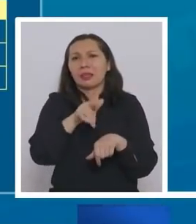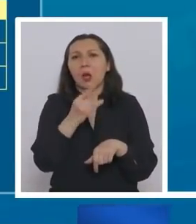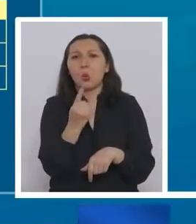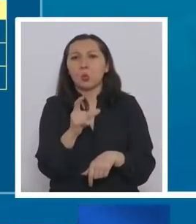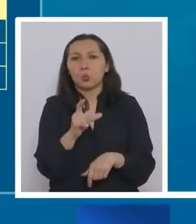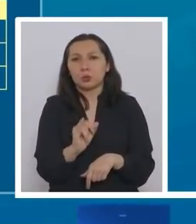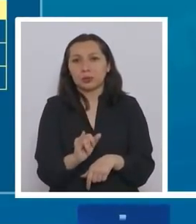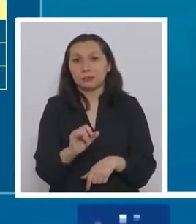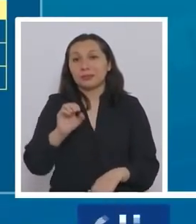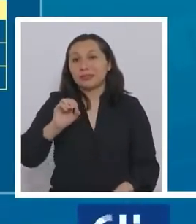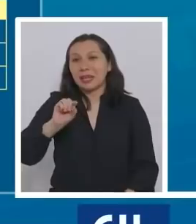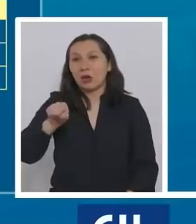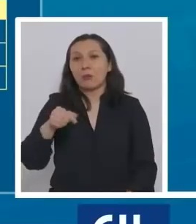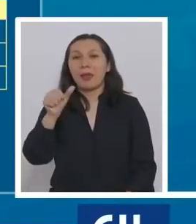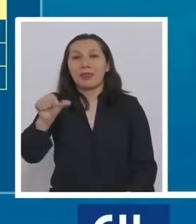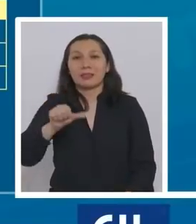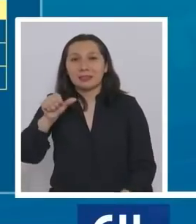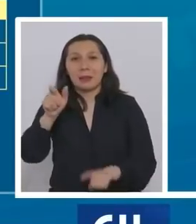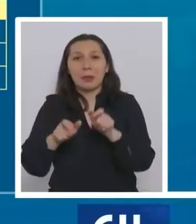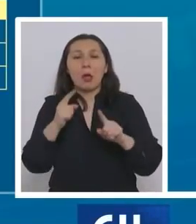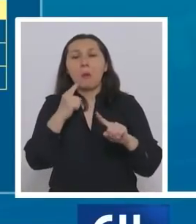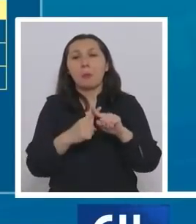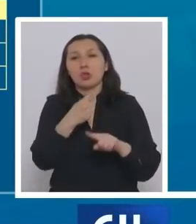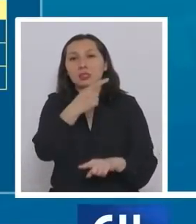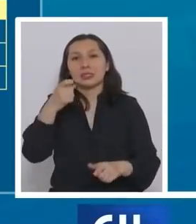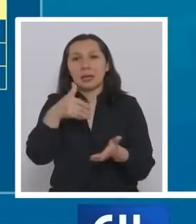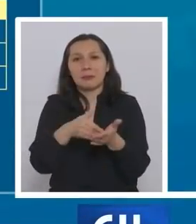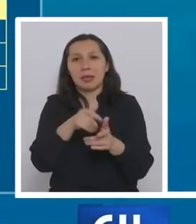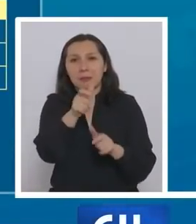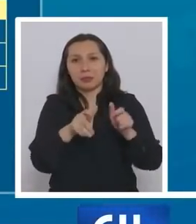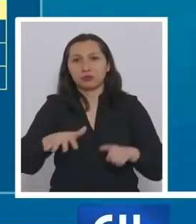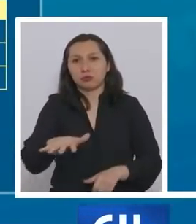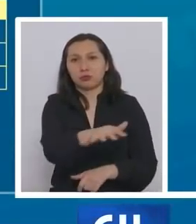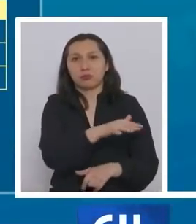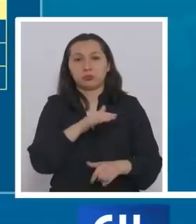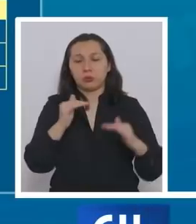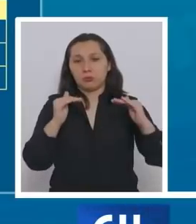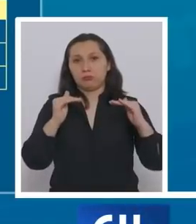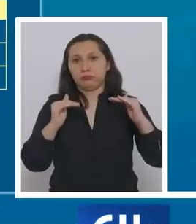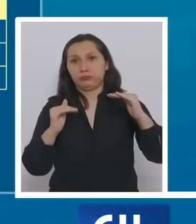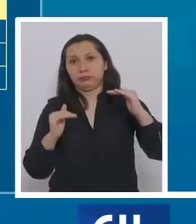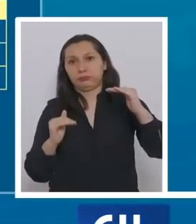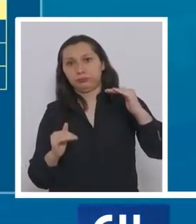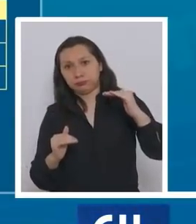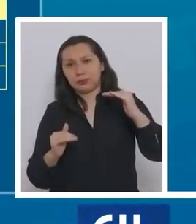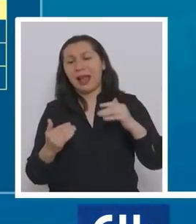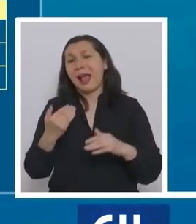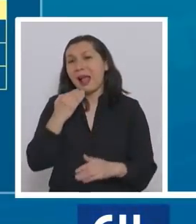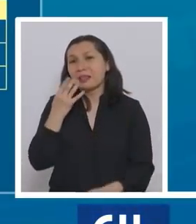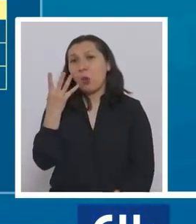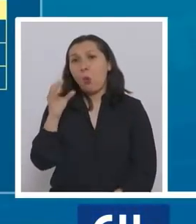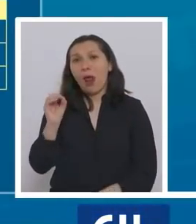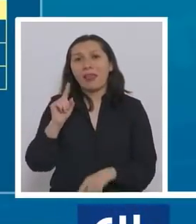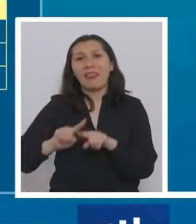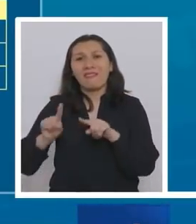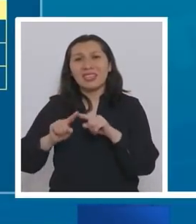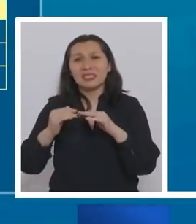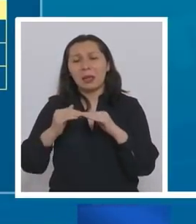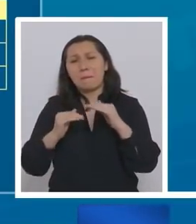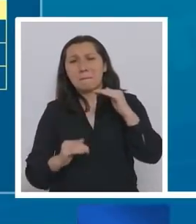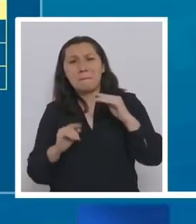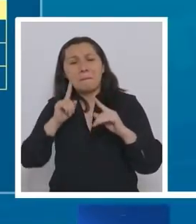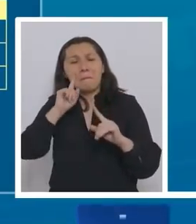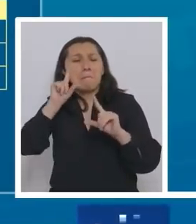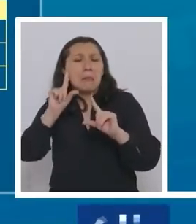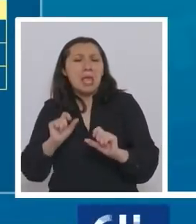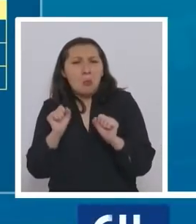decir, 0,16 personas por cada 100.000 habitantes, disminuyendo, por tanto, cerca de 40 veces el riesgo de